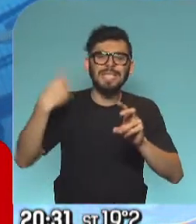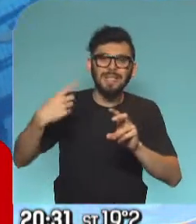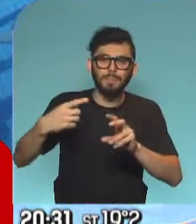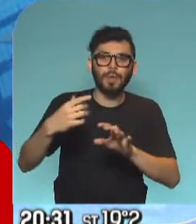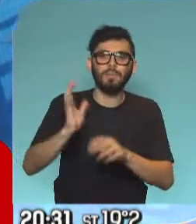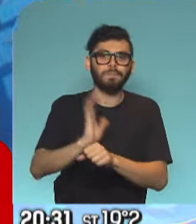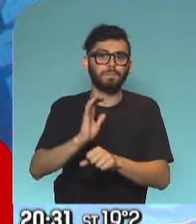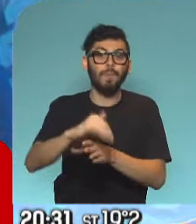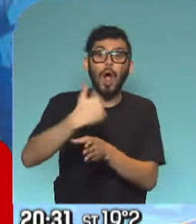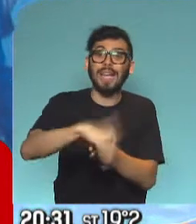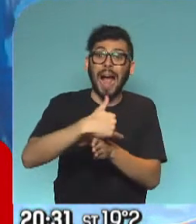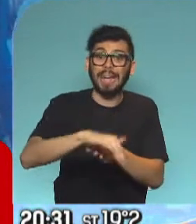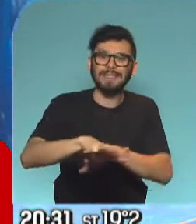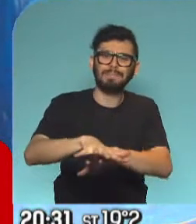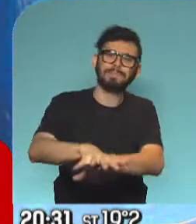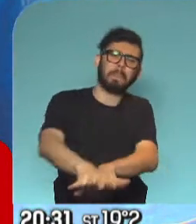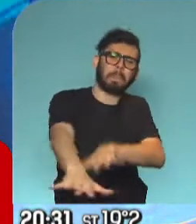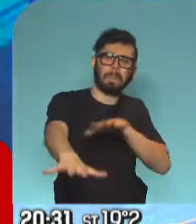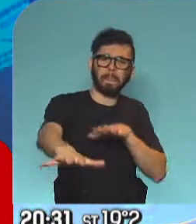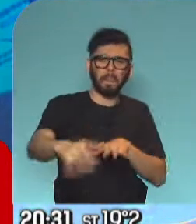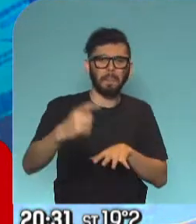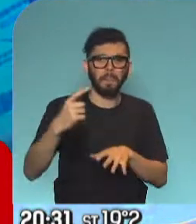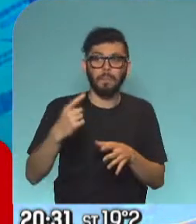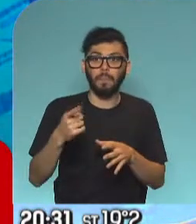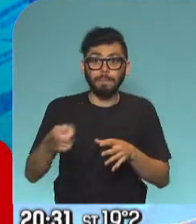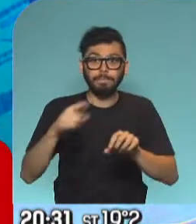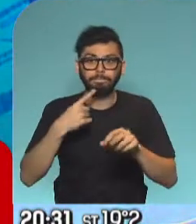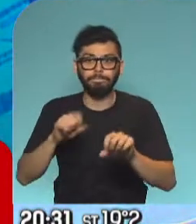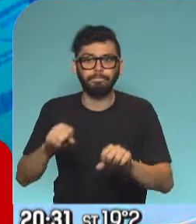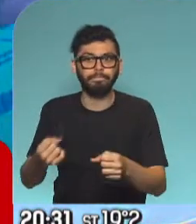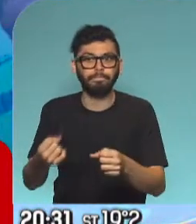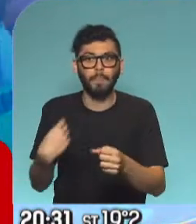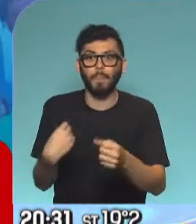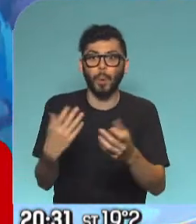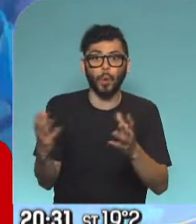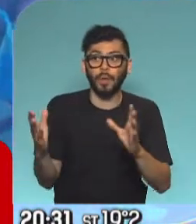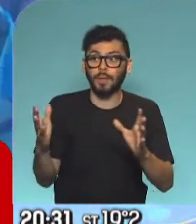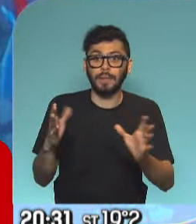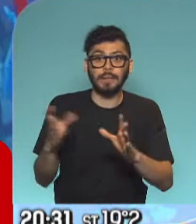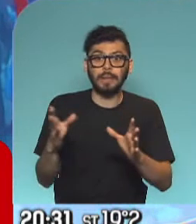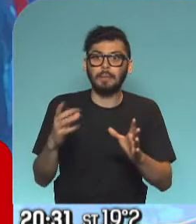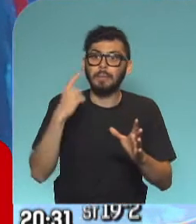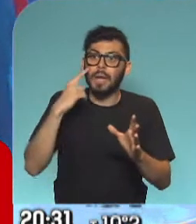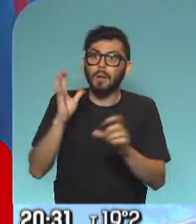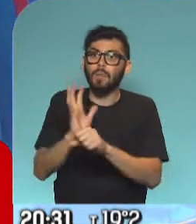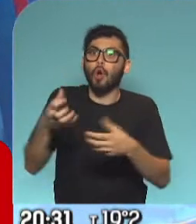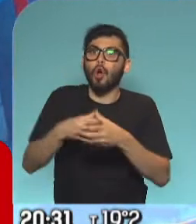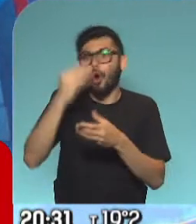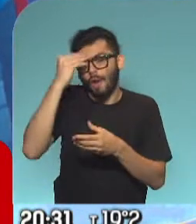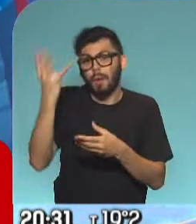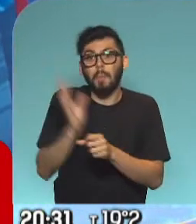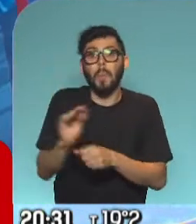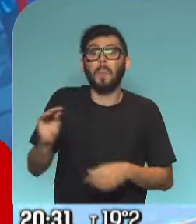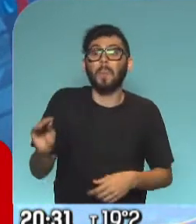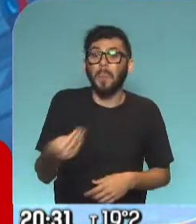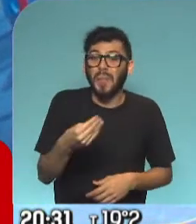usado en política no lo pueda ganar el oficialismo dallas las connotaciones dada la coyuntura y